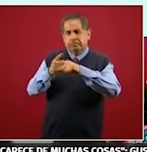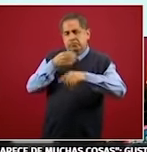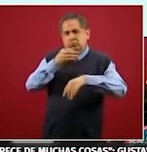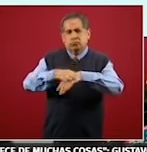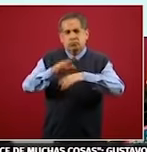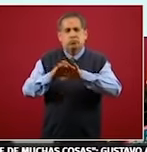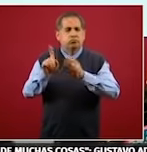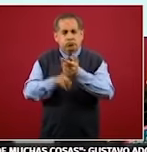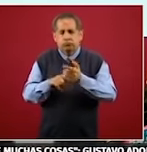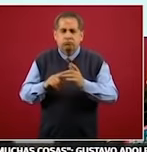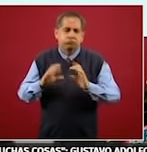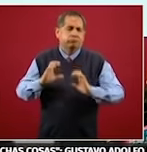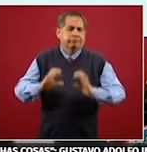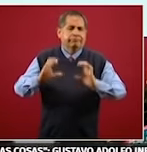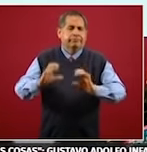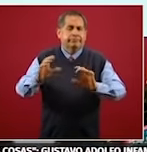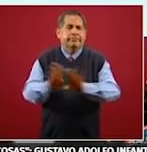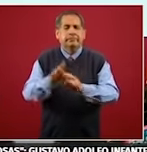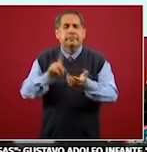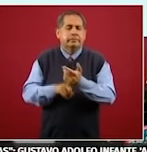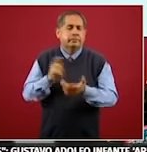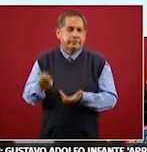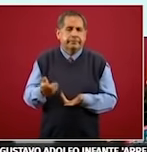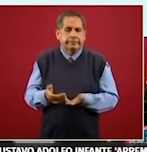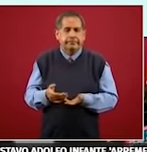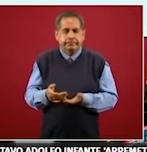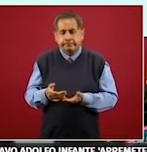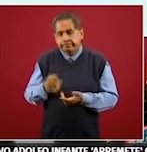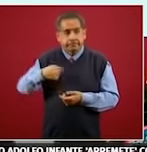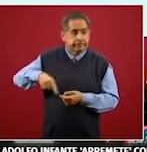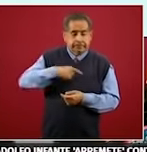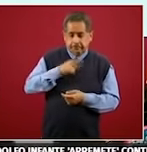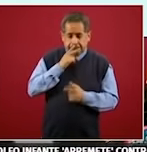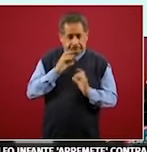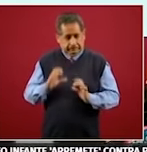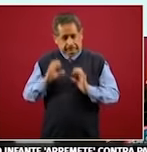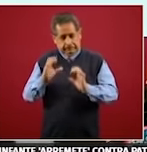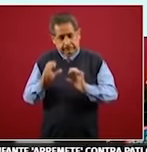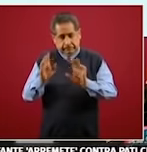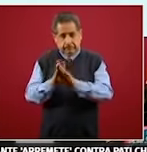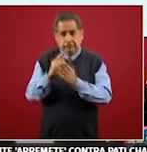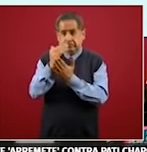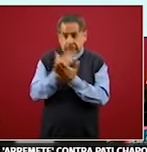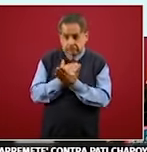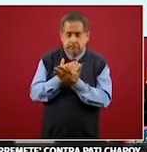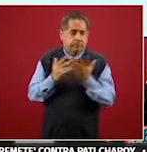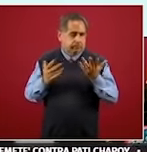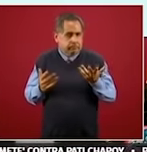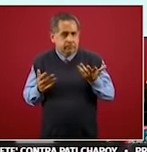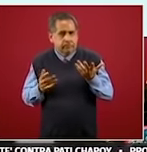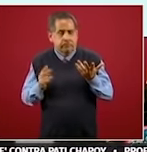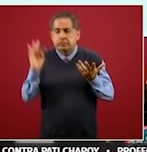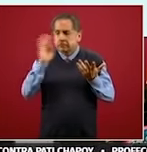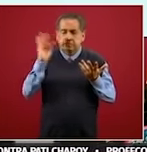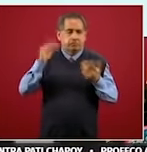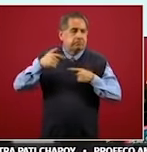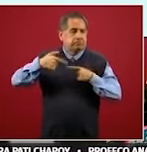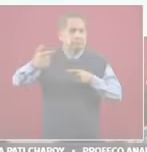de estabilidad, que es la que anticipa que si se mantiene la reducción de movilidad, pudiera empezar a